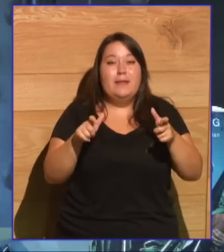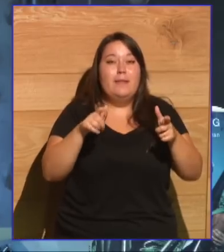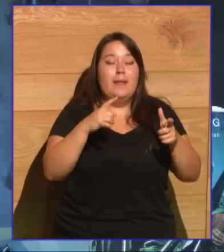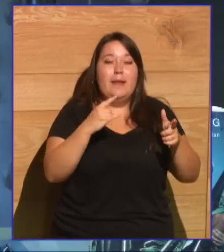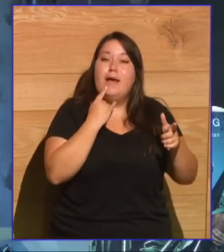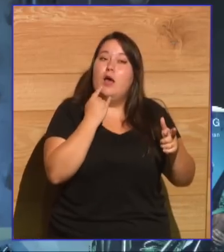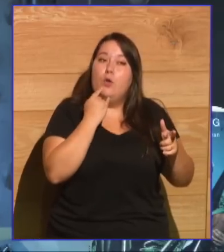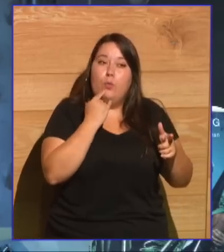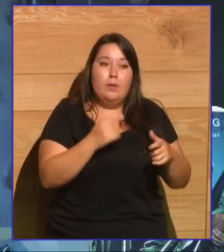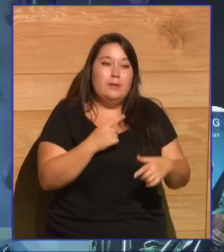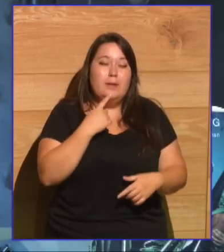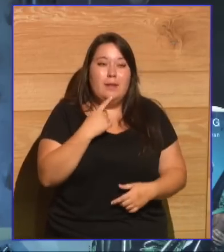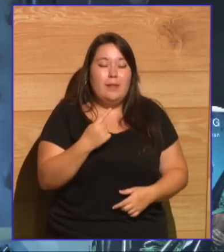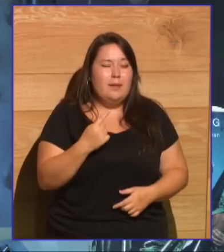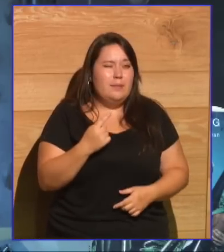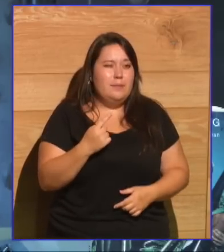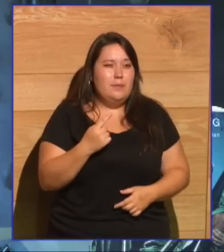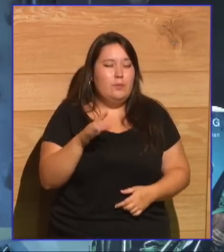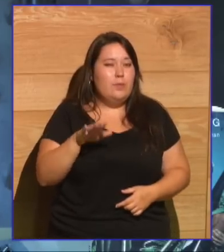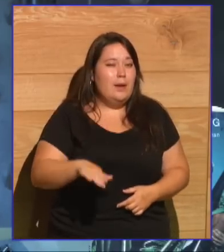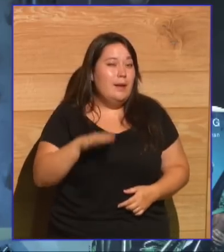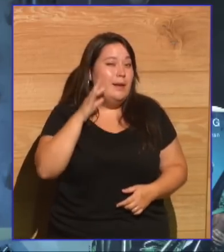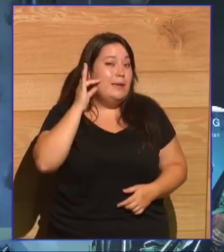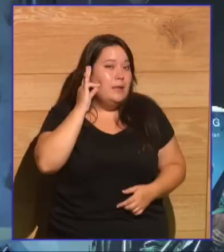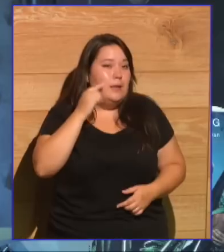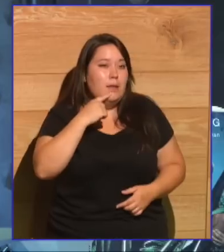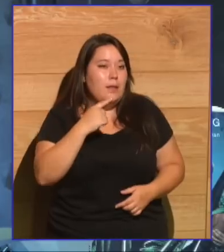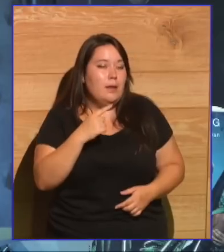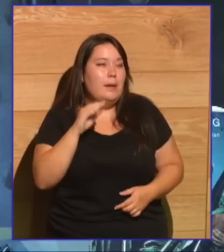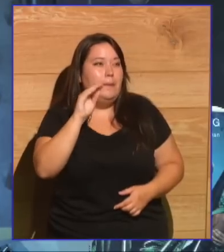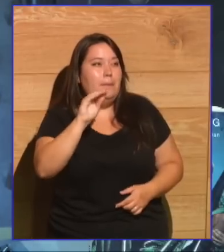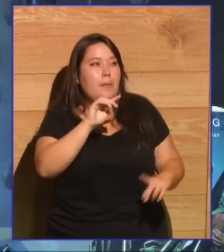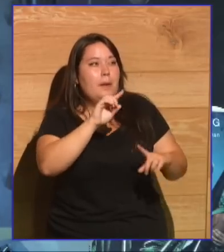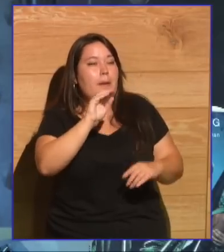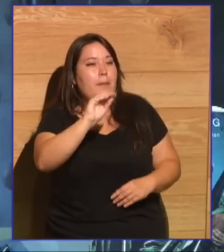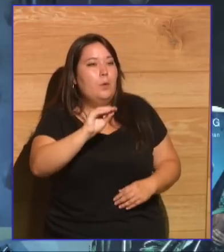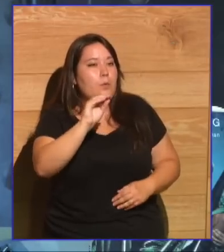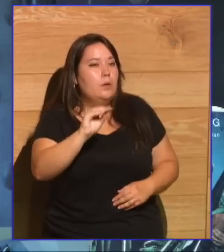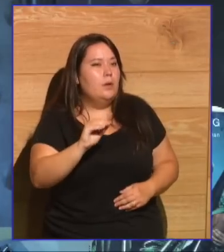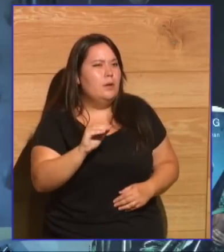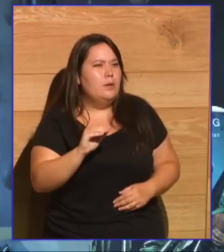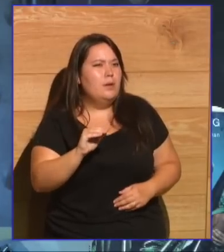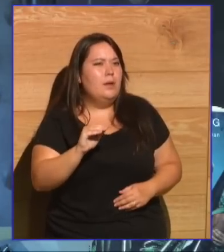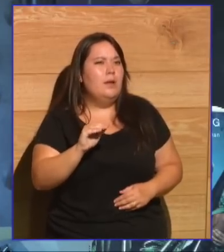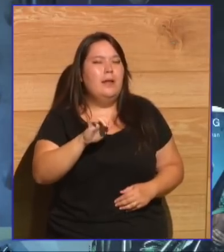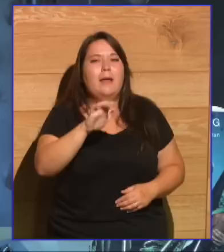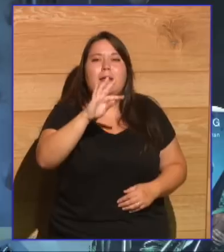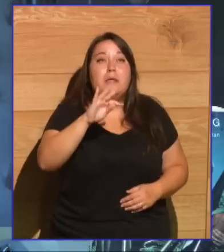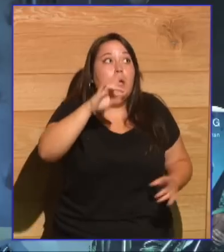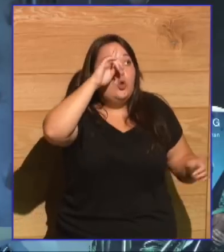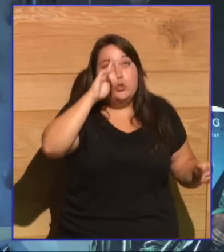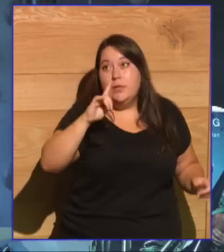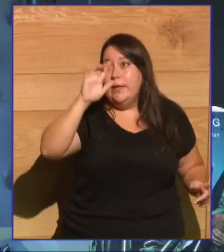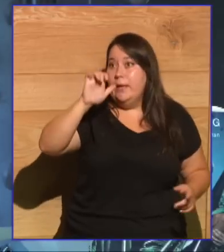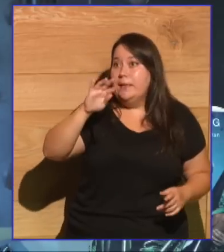niña diciendo de forma espontánea cuando le pregunta por qué le pregunta pero difíciles términos de dónde está no sé